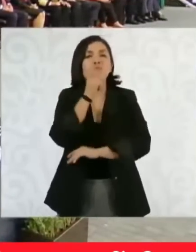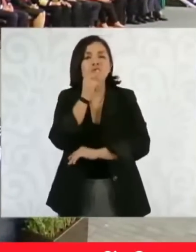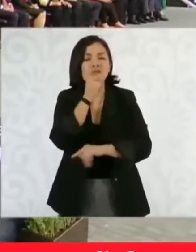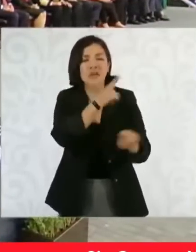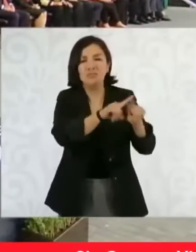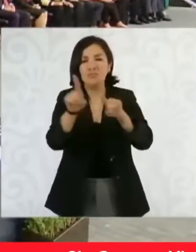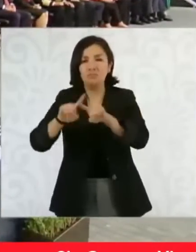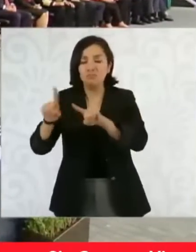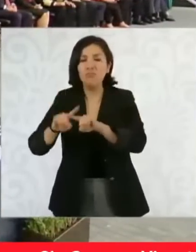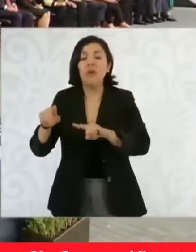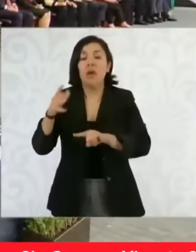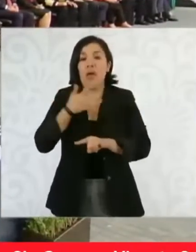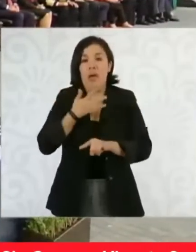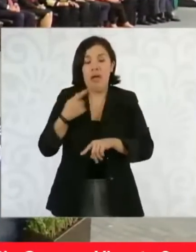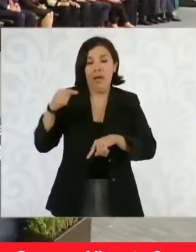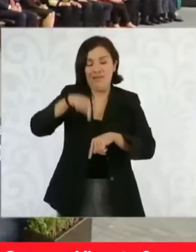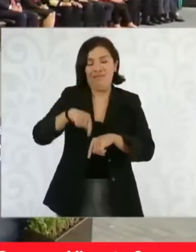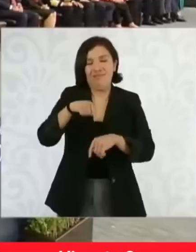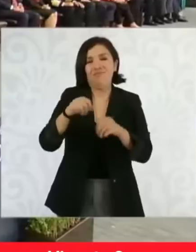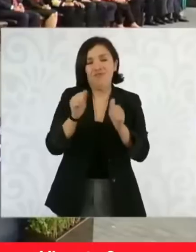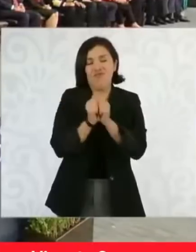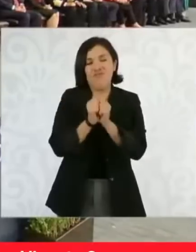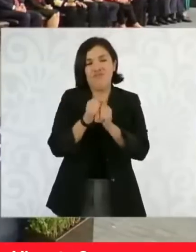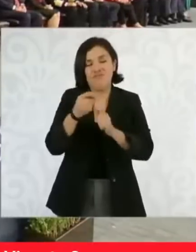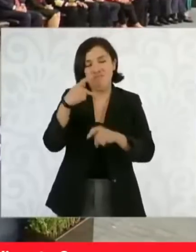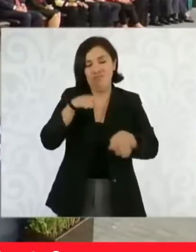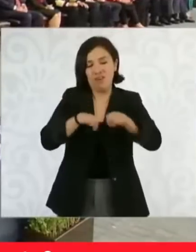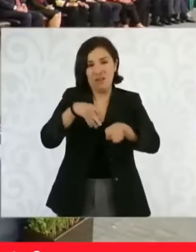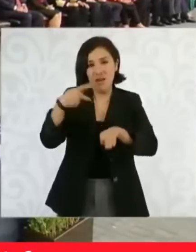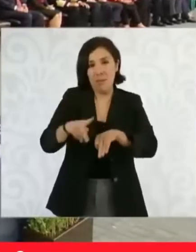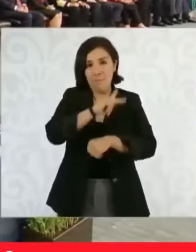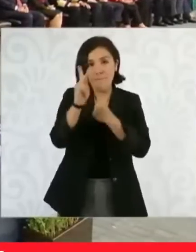policiales acreditados en nuestro país,